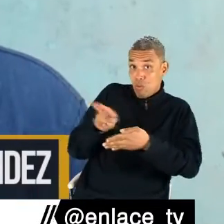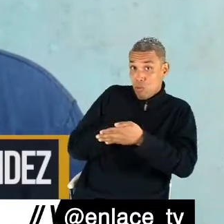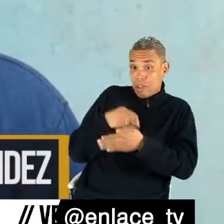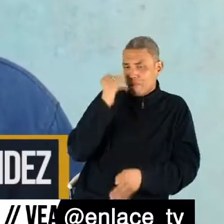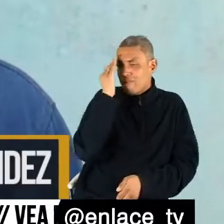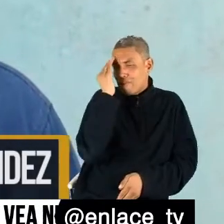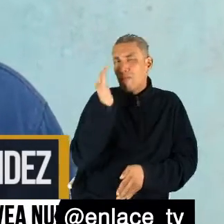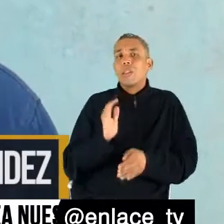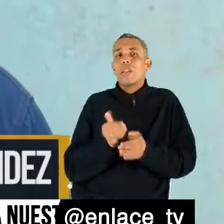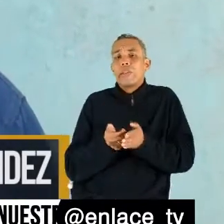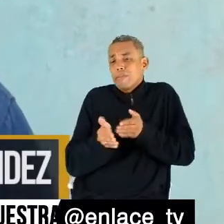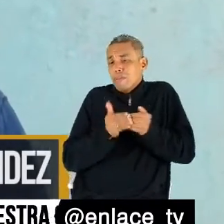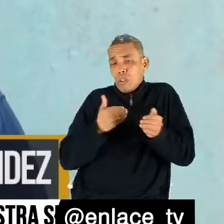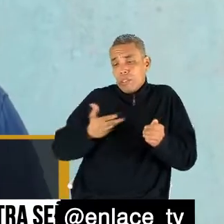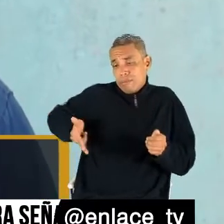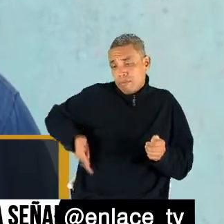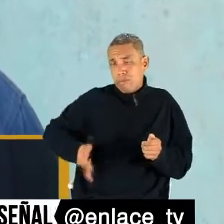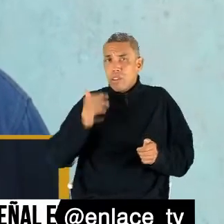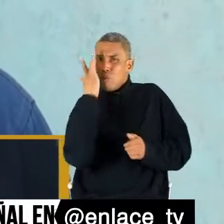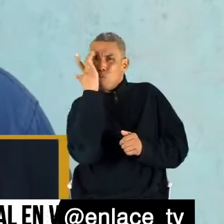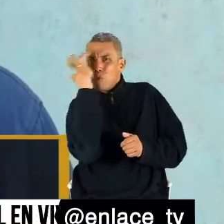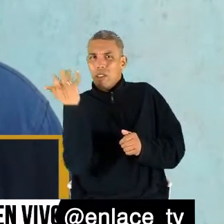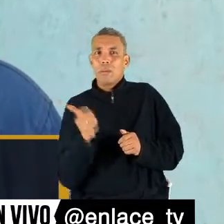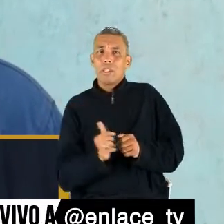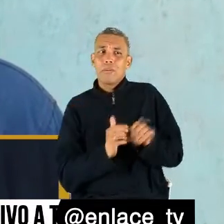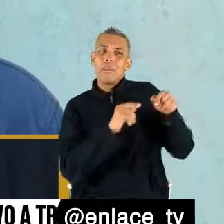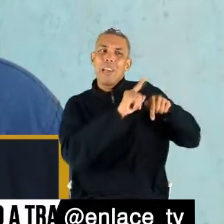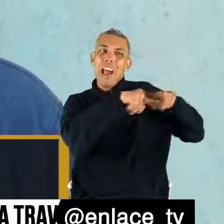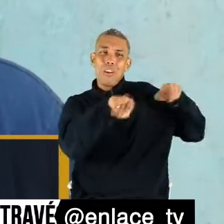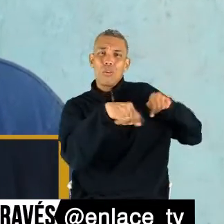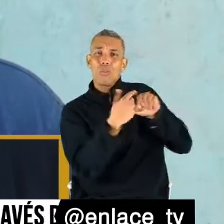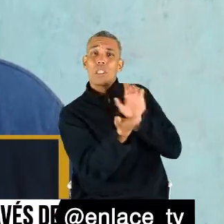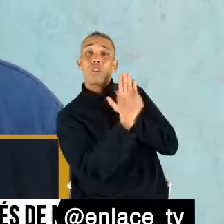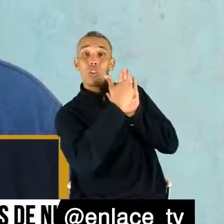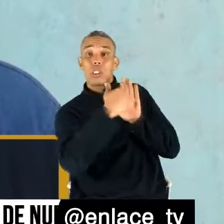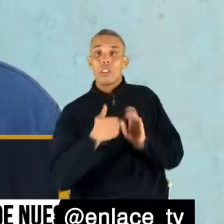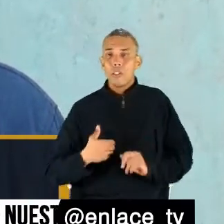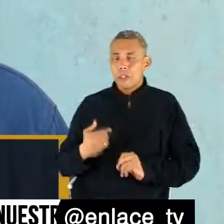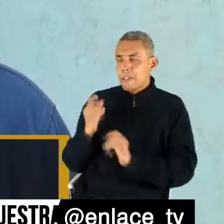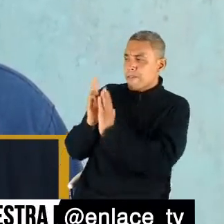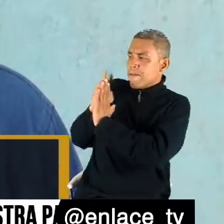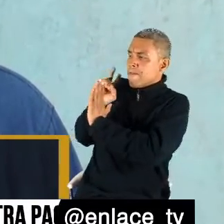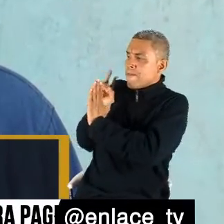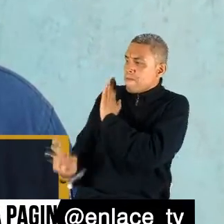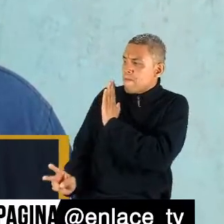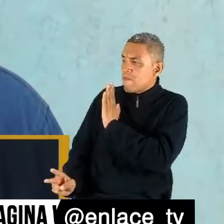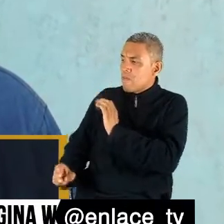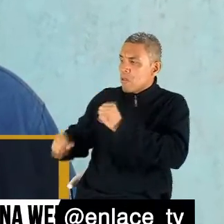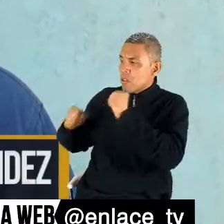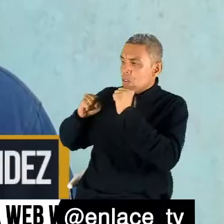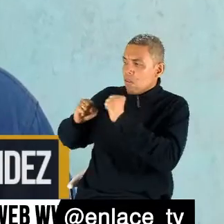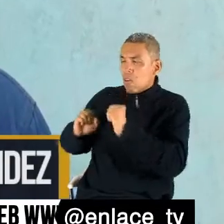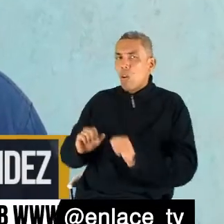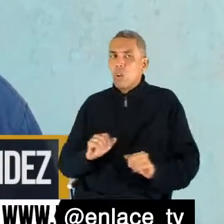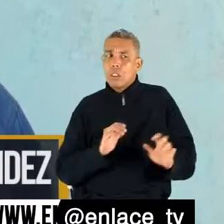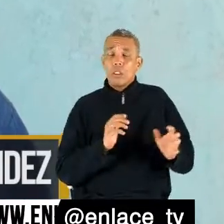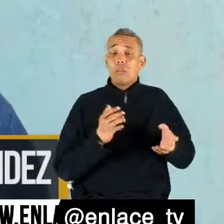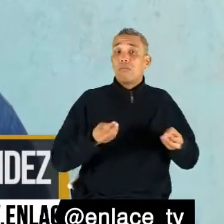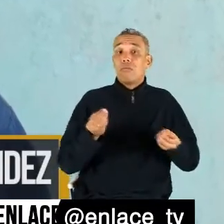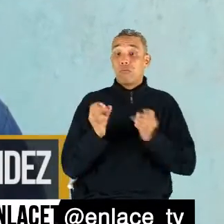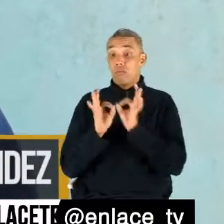tenido amenazas, eso está en proceso en la fiscalía, y de pronto uno en esta vida comete errores por defender su familia,